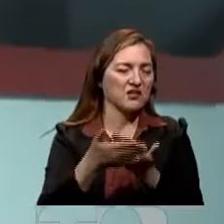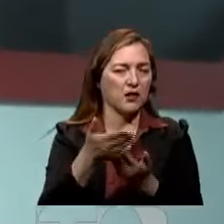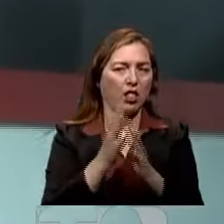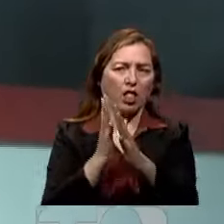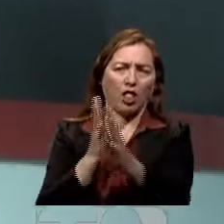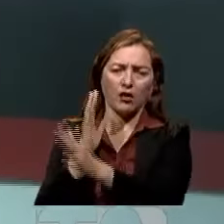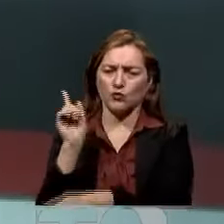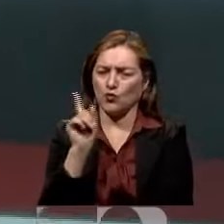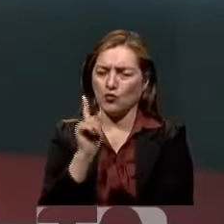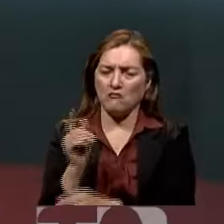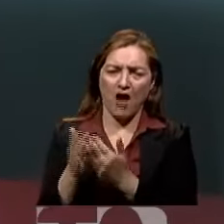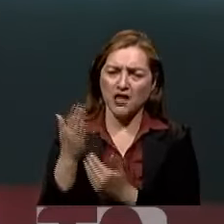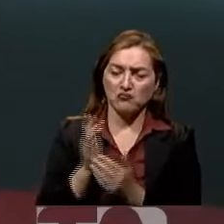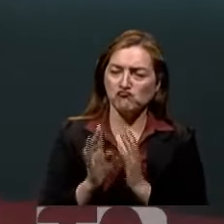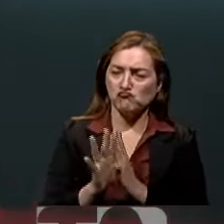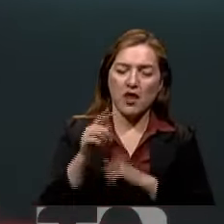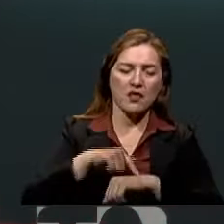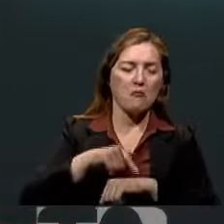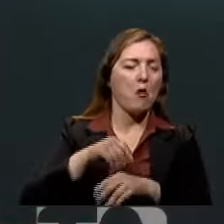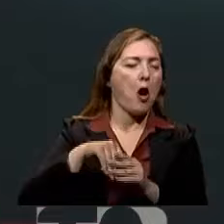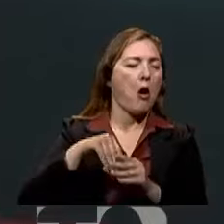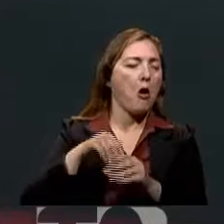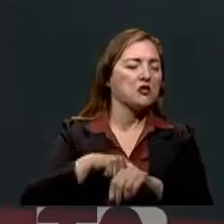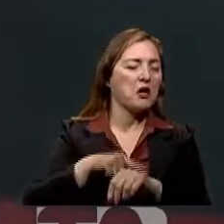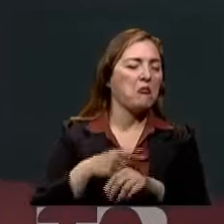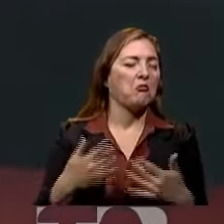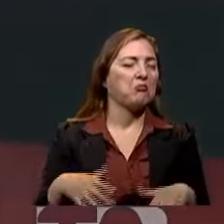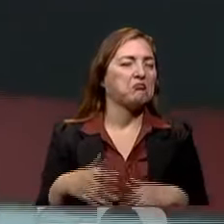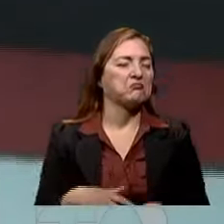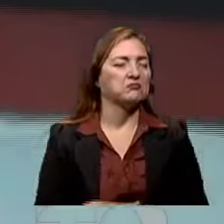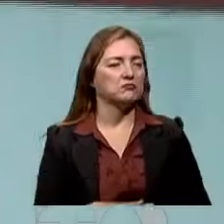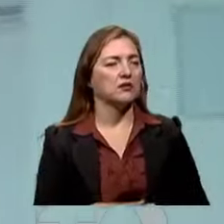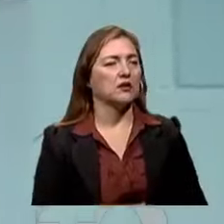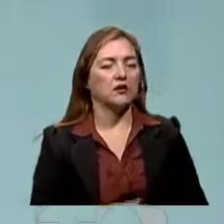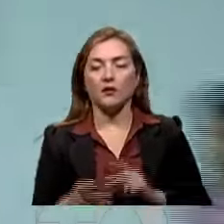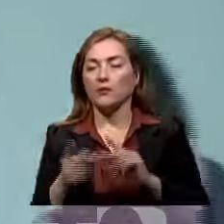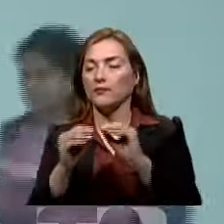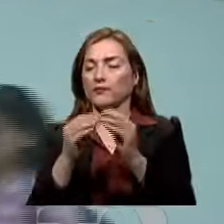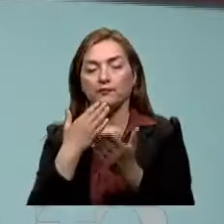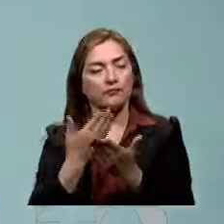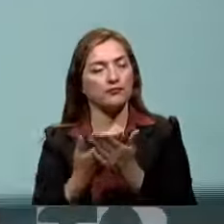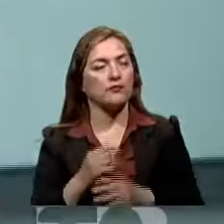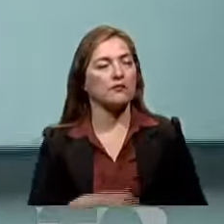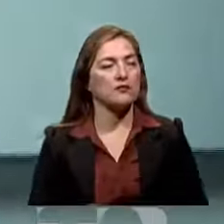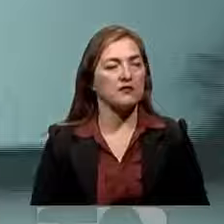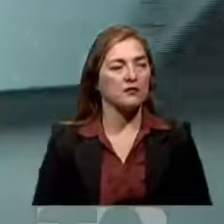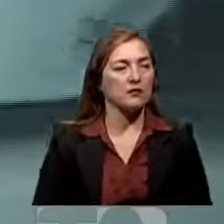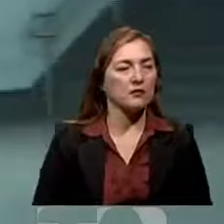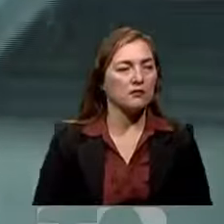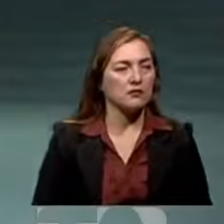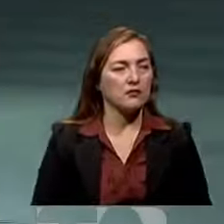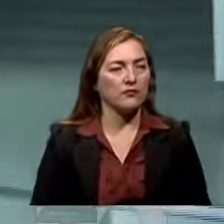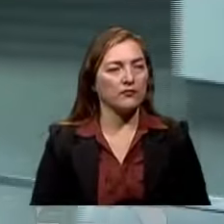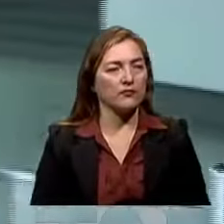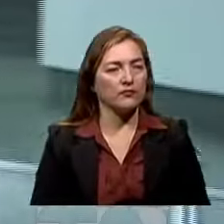colas y, consecuentemente, pues un ahorro de tiempo para la ciudadanía. Perfecto, muchísimas gracias. Y precisamente nosotros hemos tomado el tiempo